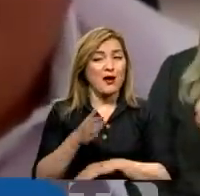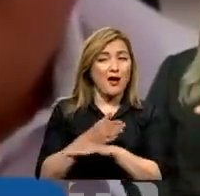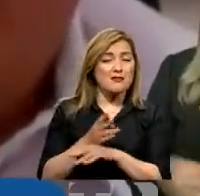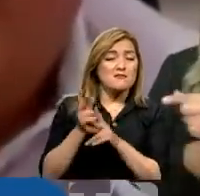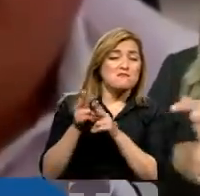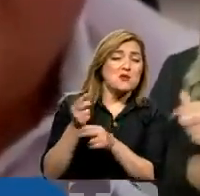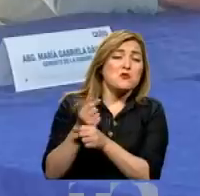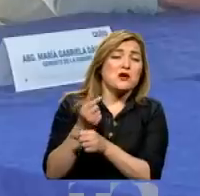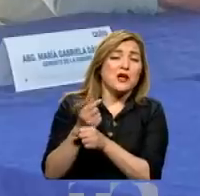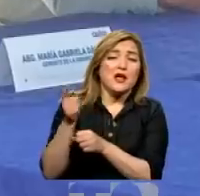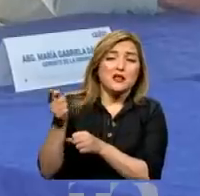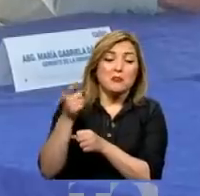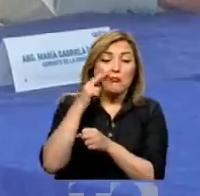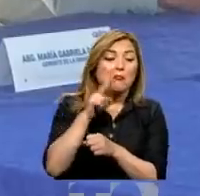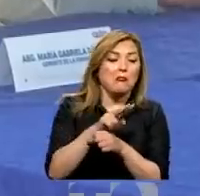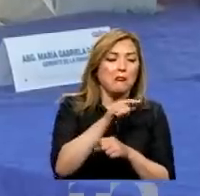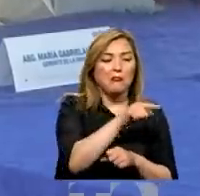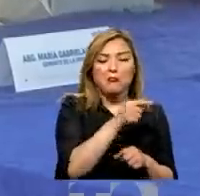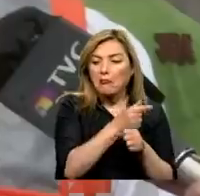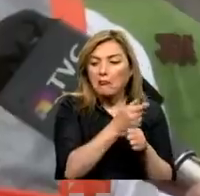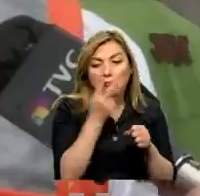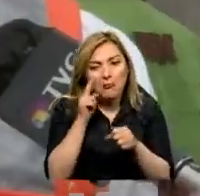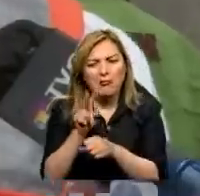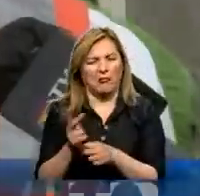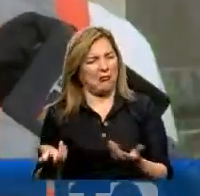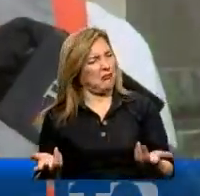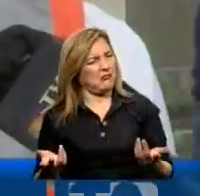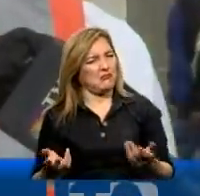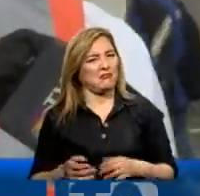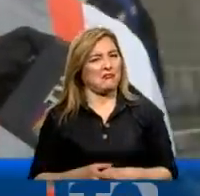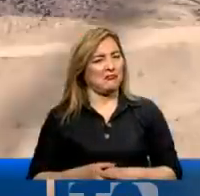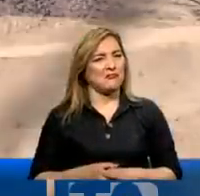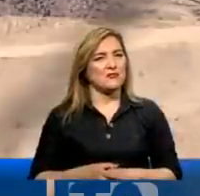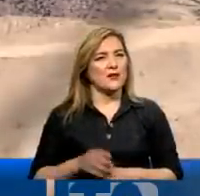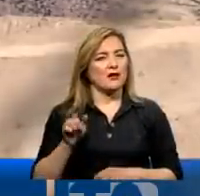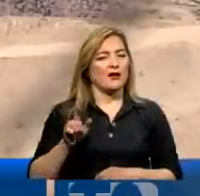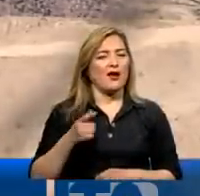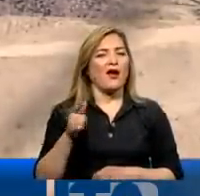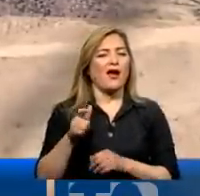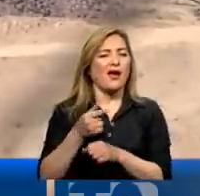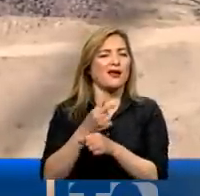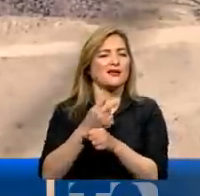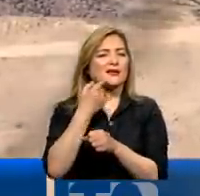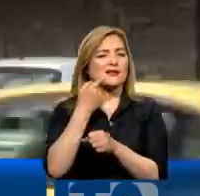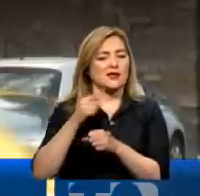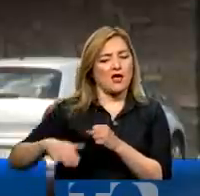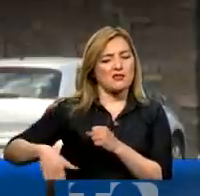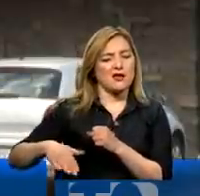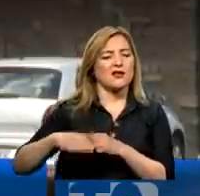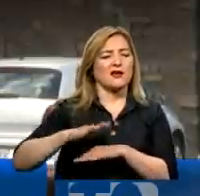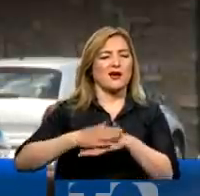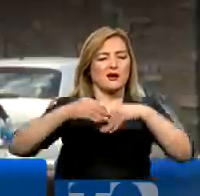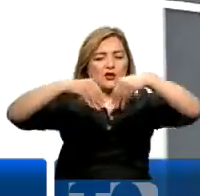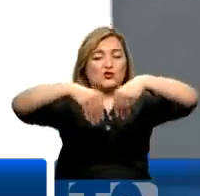empresas fiscalizaron eso. Días atrás, el gerente del EMOP aseguró que el retraso en la entrega de la obra se debió a las lluvias. Los ediles cuestionaron que las